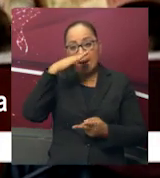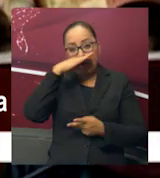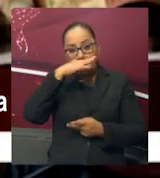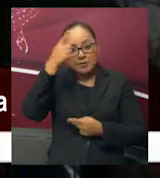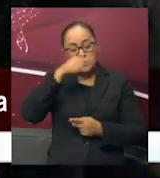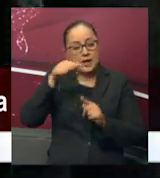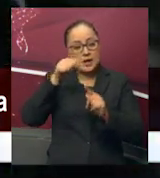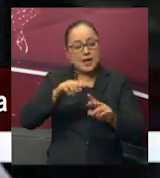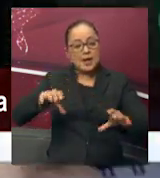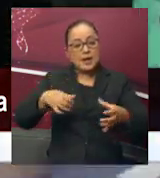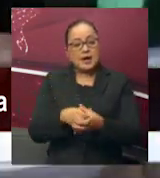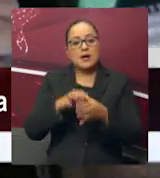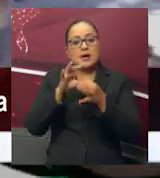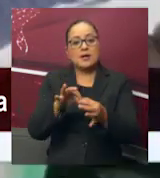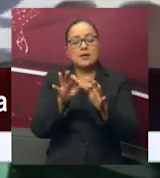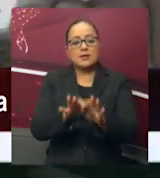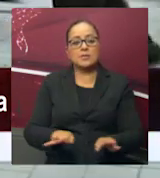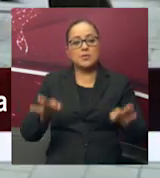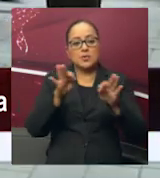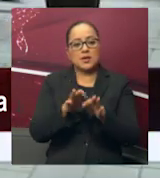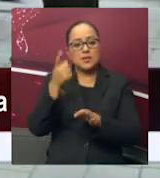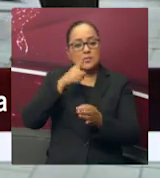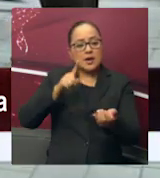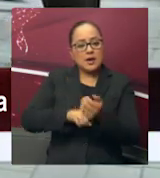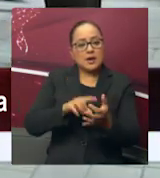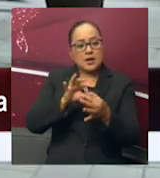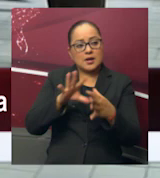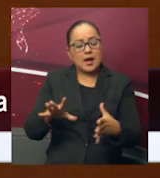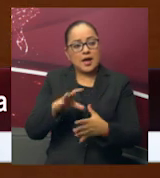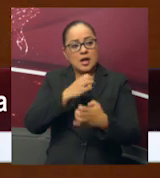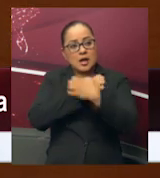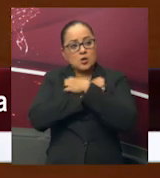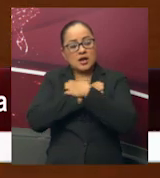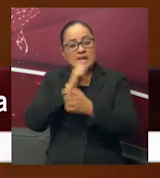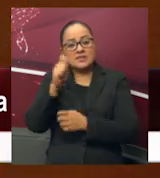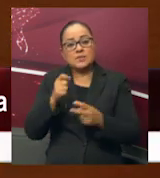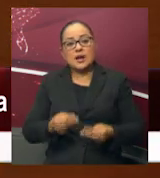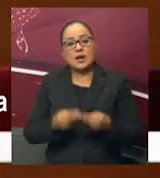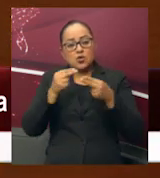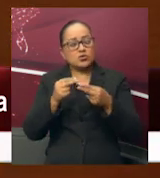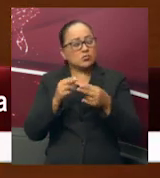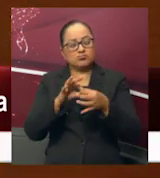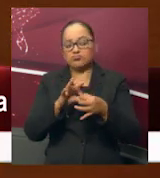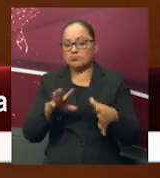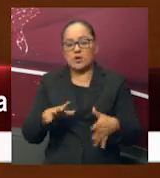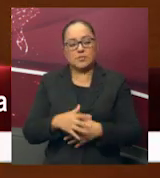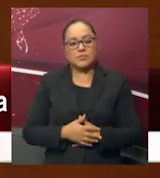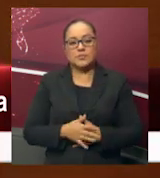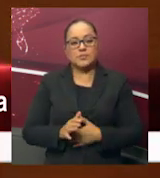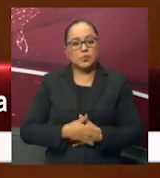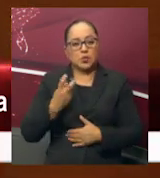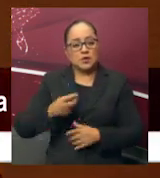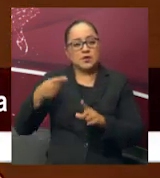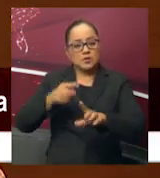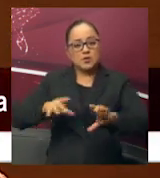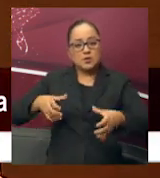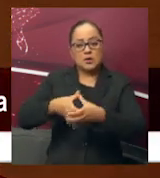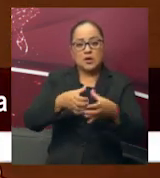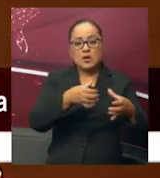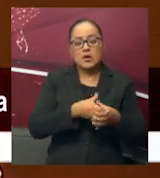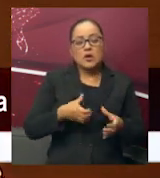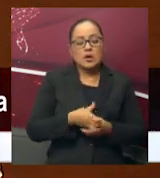entendida como la ruptura de la mercantilización de la educación. Para ello, un principio de la